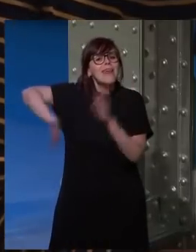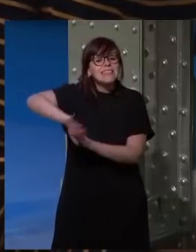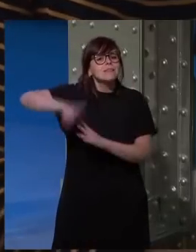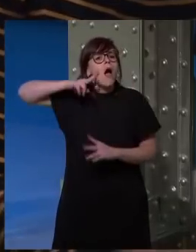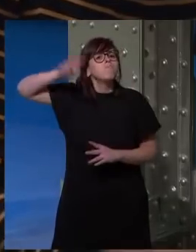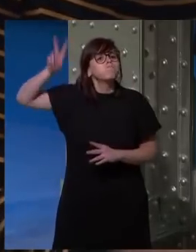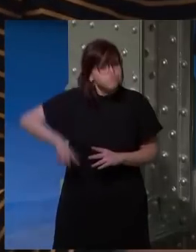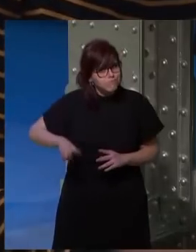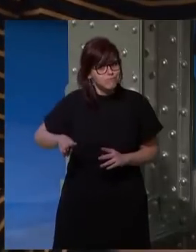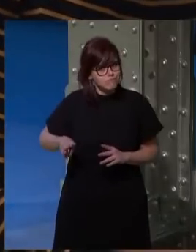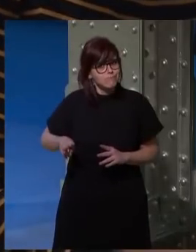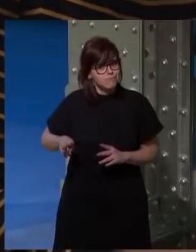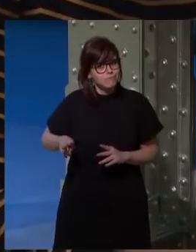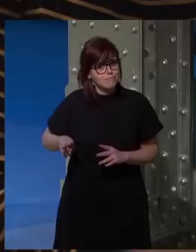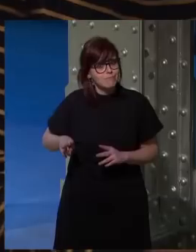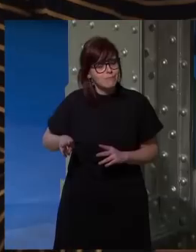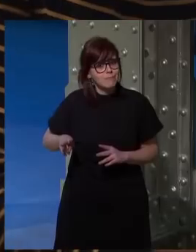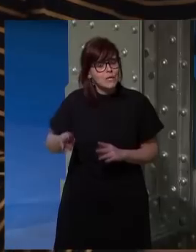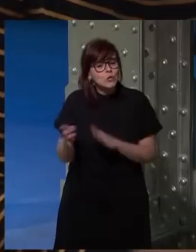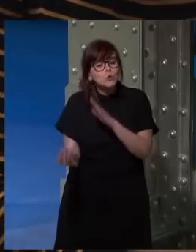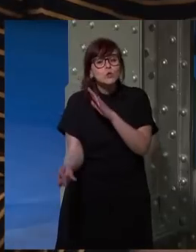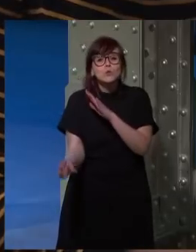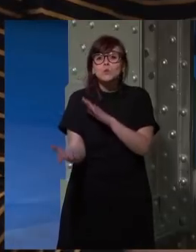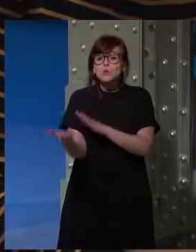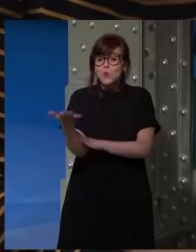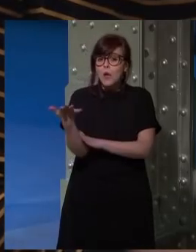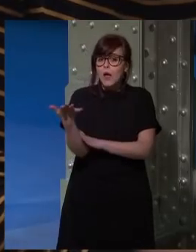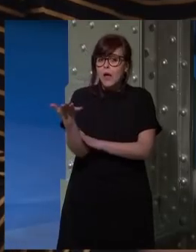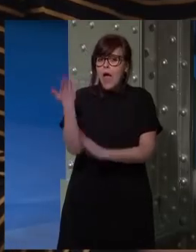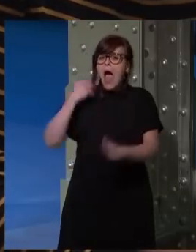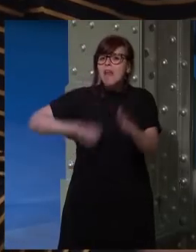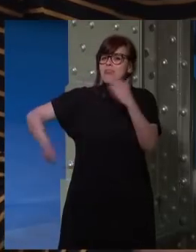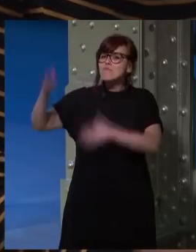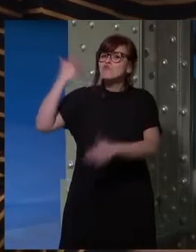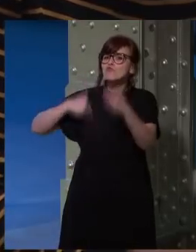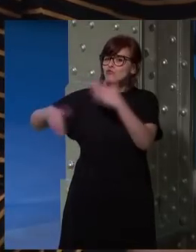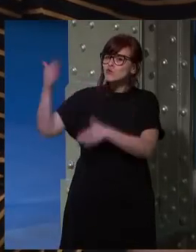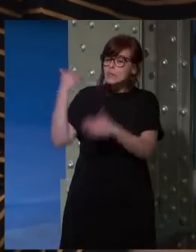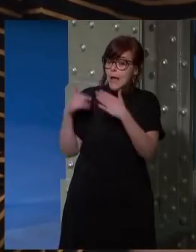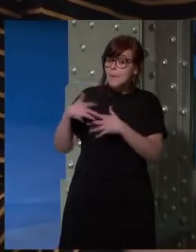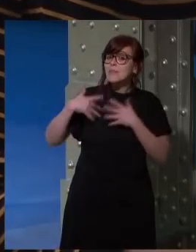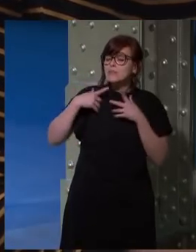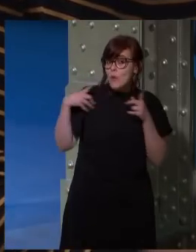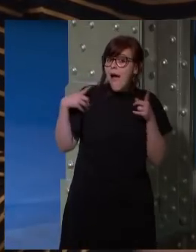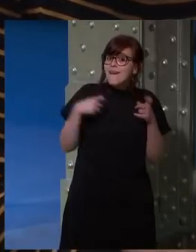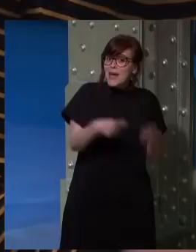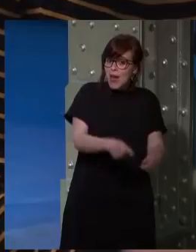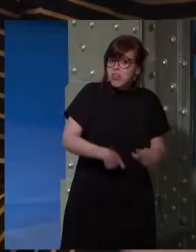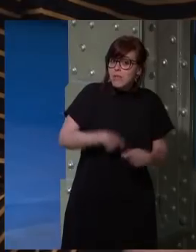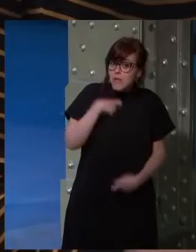una derecha que surge hace muchos años con una guerra